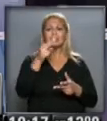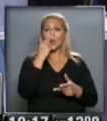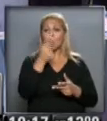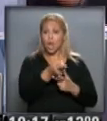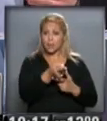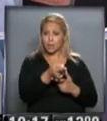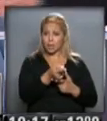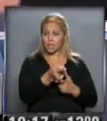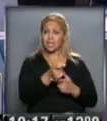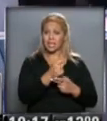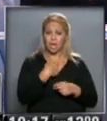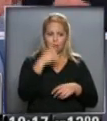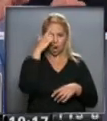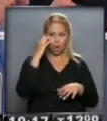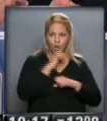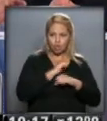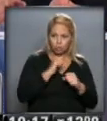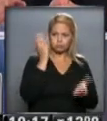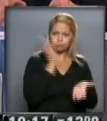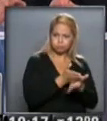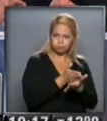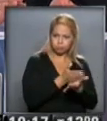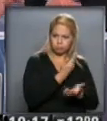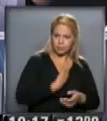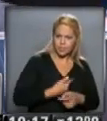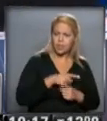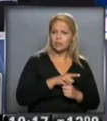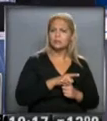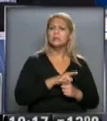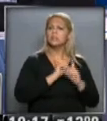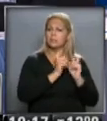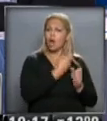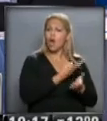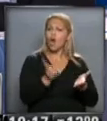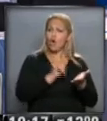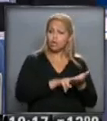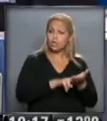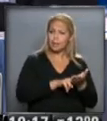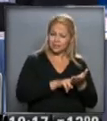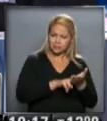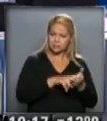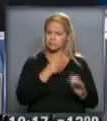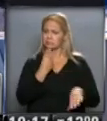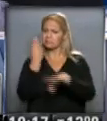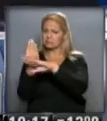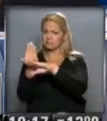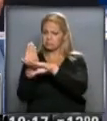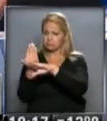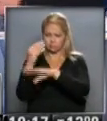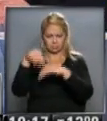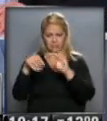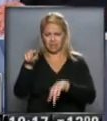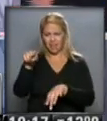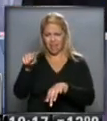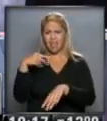de realizar un golpe de Estado y caer por un golpe de Estado también, vuelve al poder a través de elecciones democráticas y se convierte en un